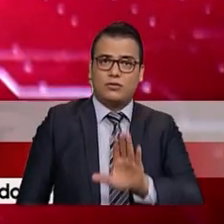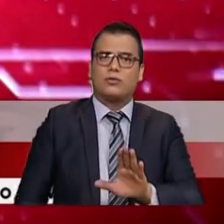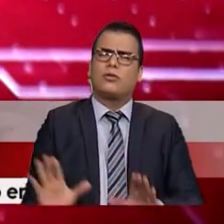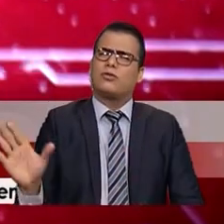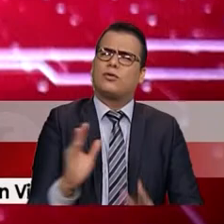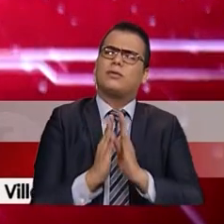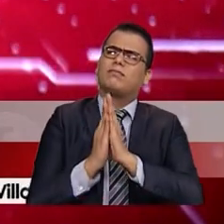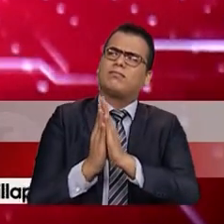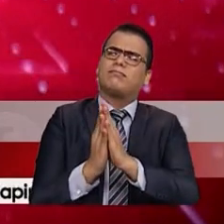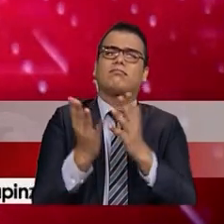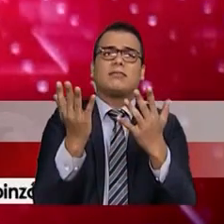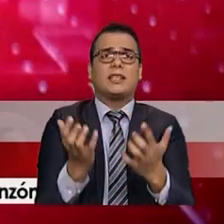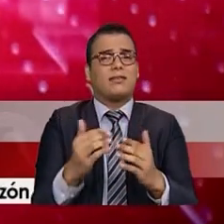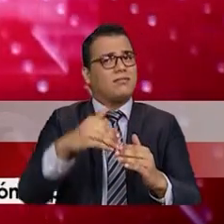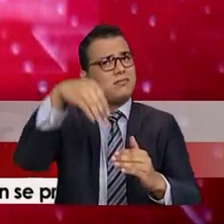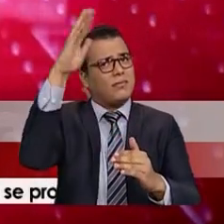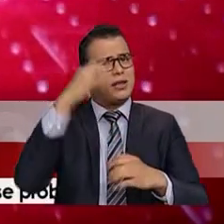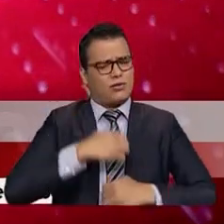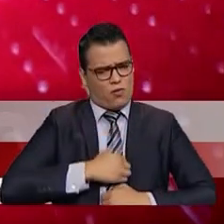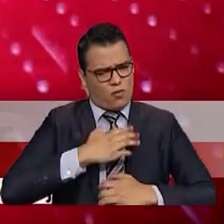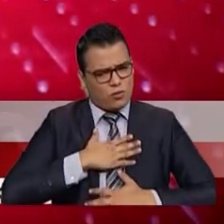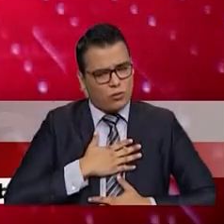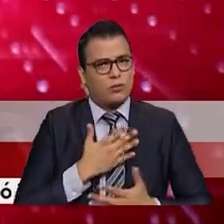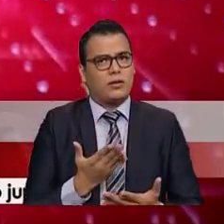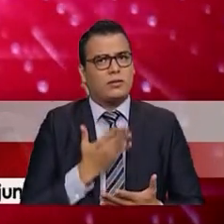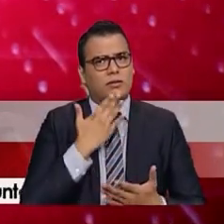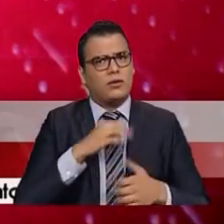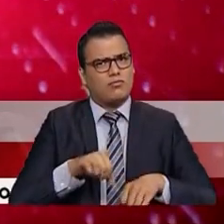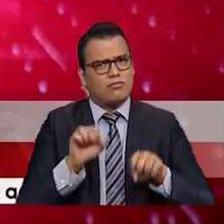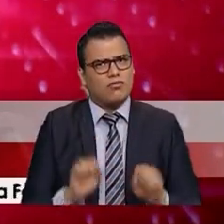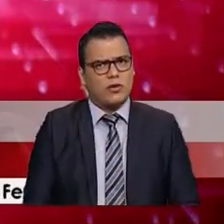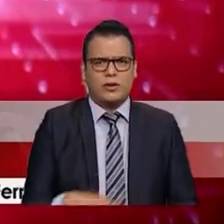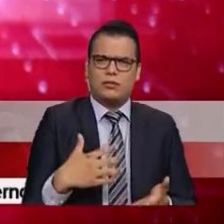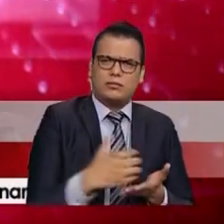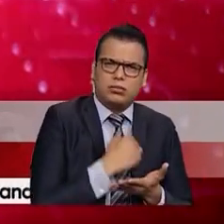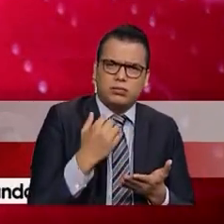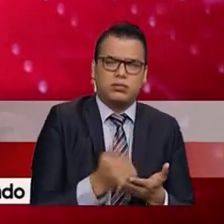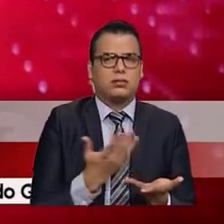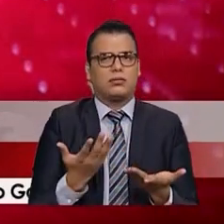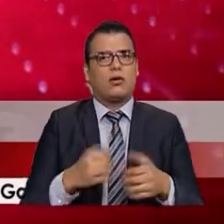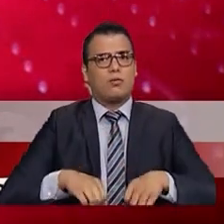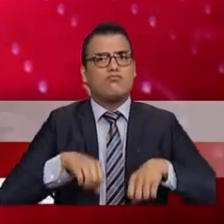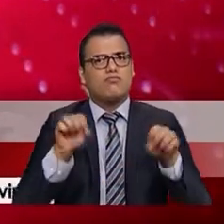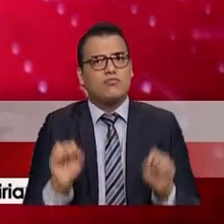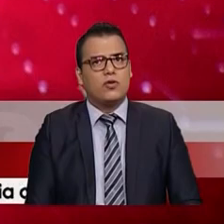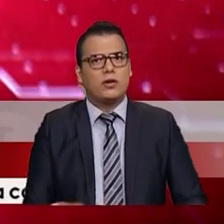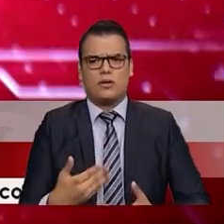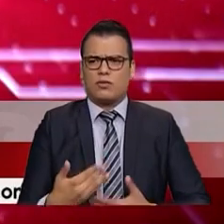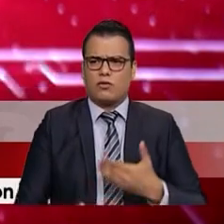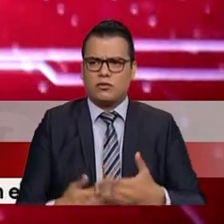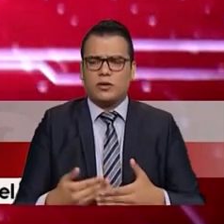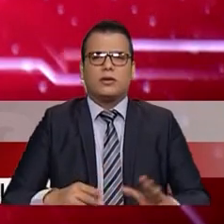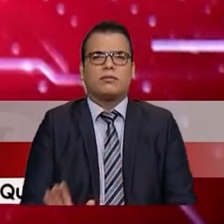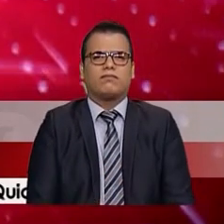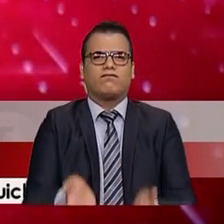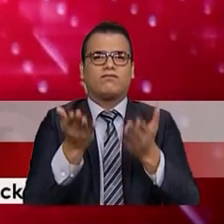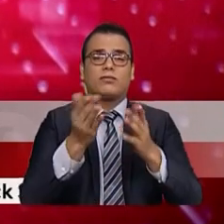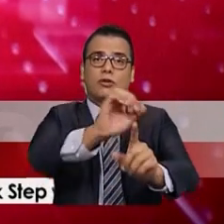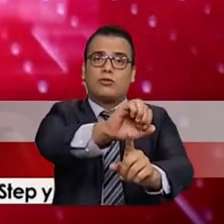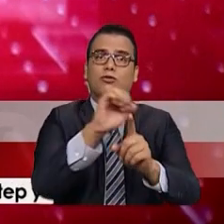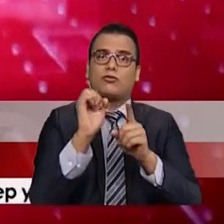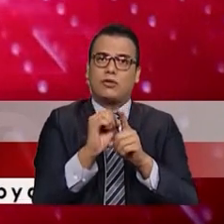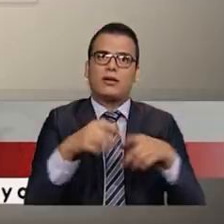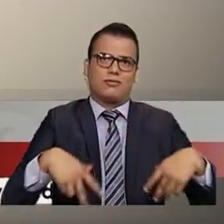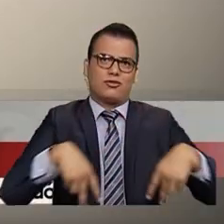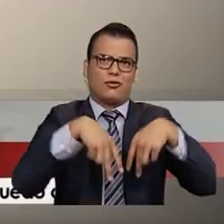están pidiendo a gritos es mayores oportunidades mayores posibilidades de ingreso desarrollo y construcción social y yo creo que ahí tenemos que